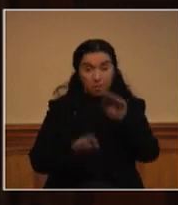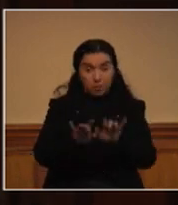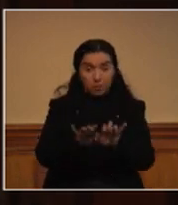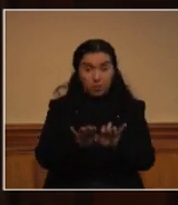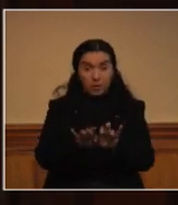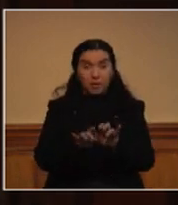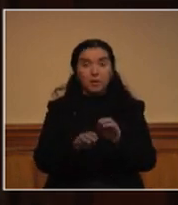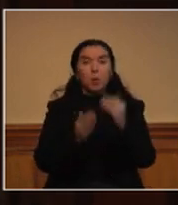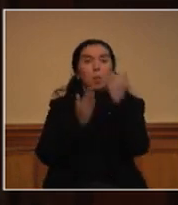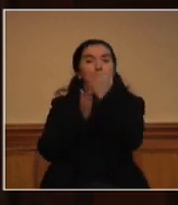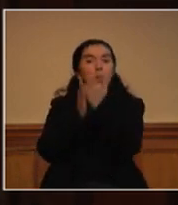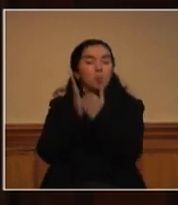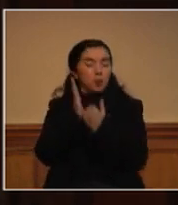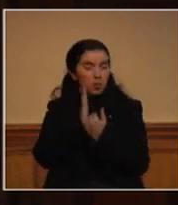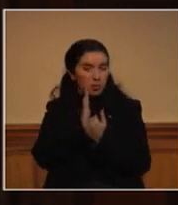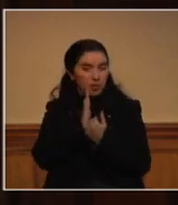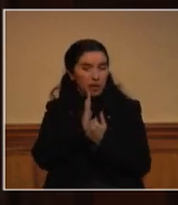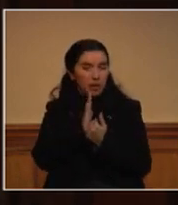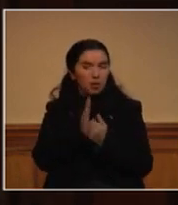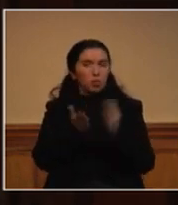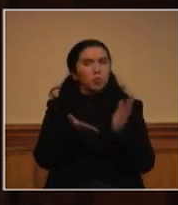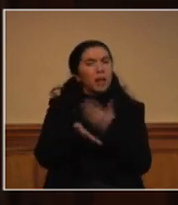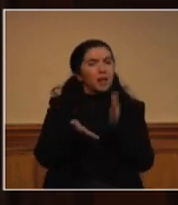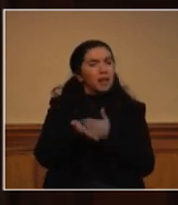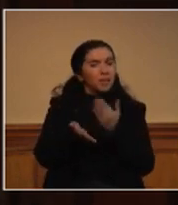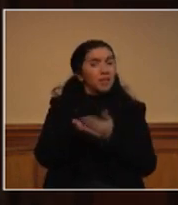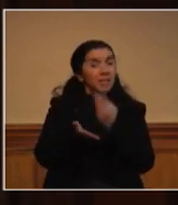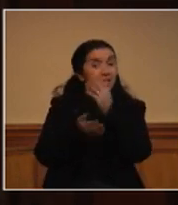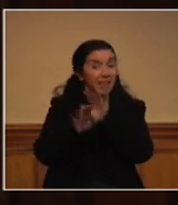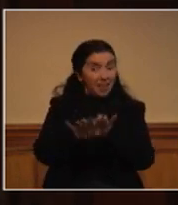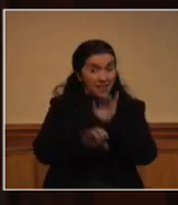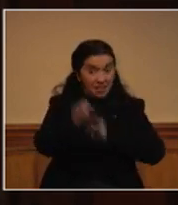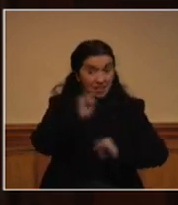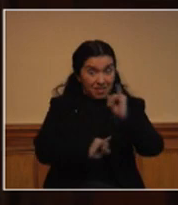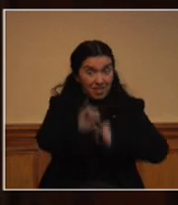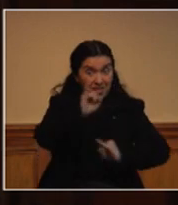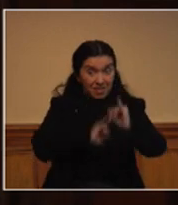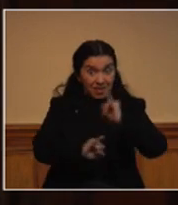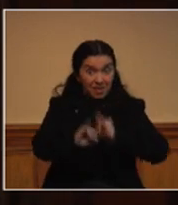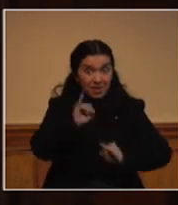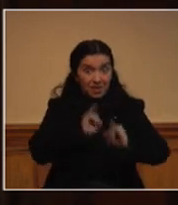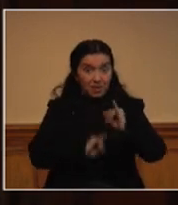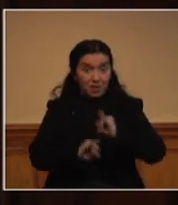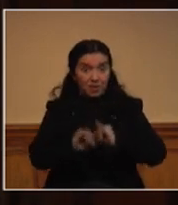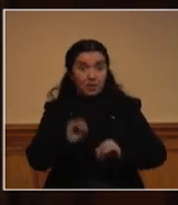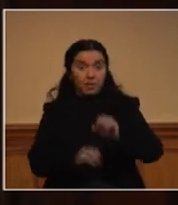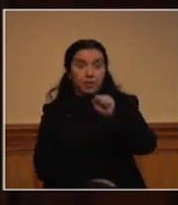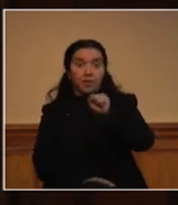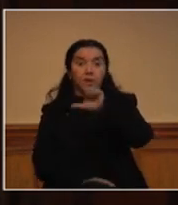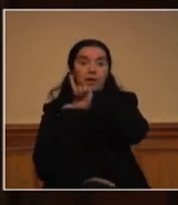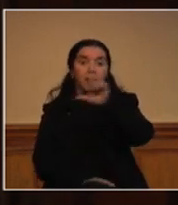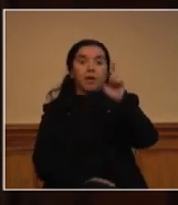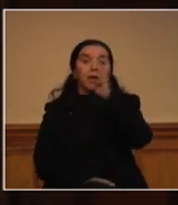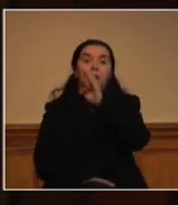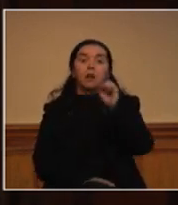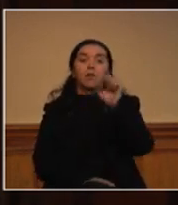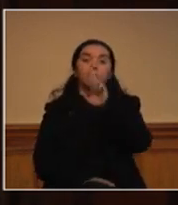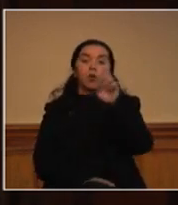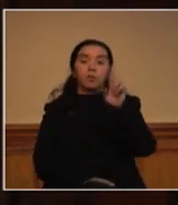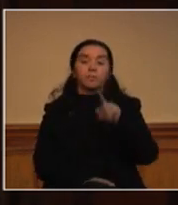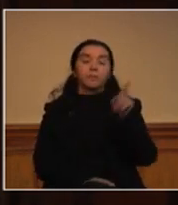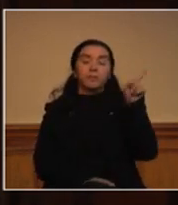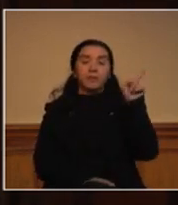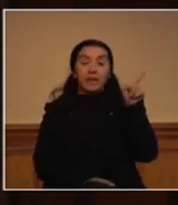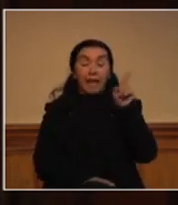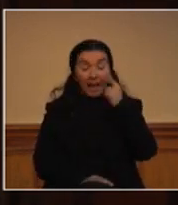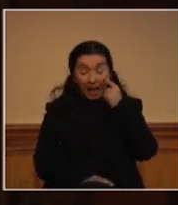del Proyecto Albor, donde es una revista digital que recoge también las experiencias sobre el uso de nuevas tecnologías